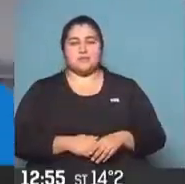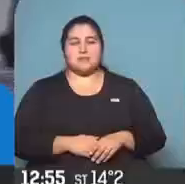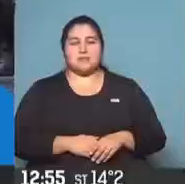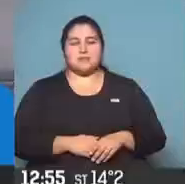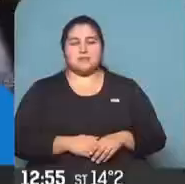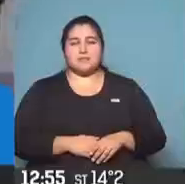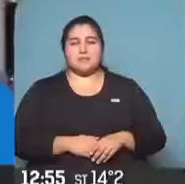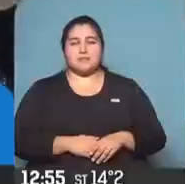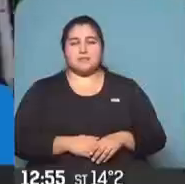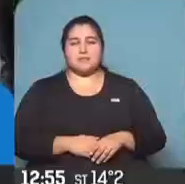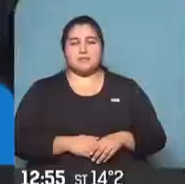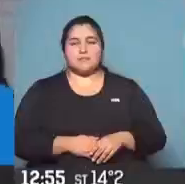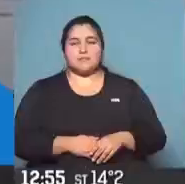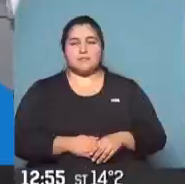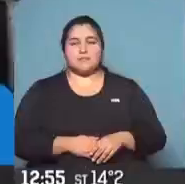i